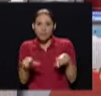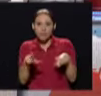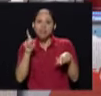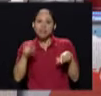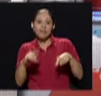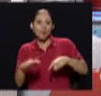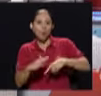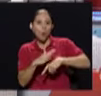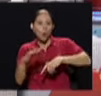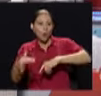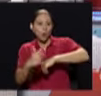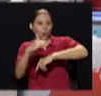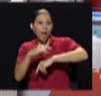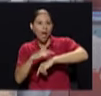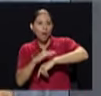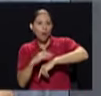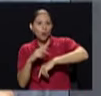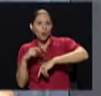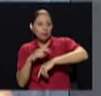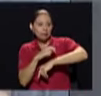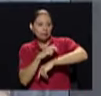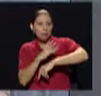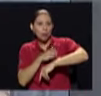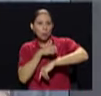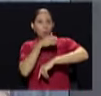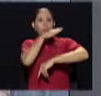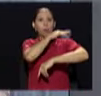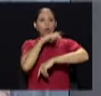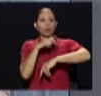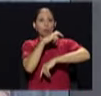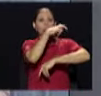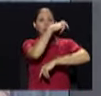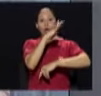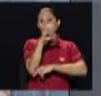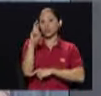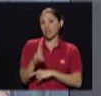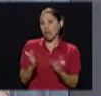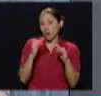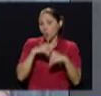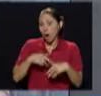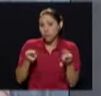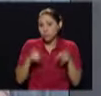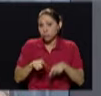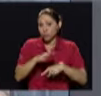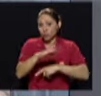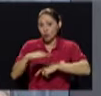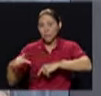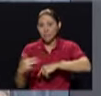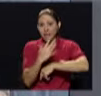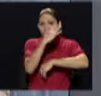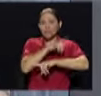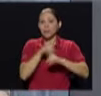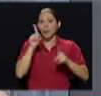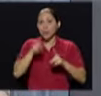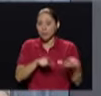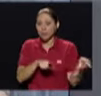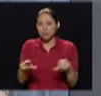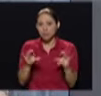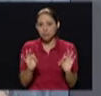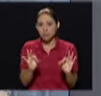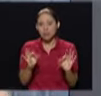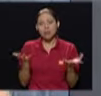pues debemos buscar un lugar más alto. Costa Rica tiene la ventaja de que no tiene fuentes generadoras de tsunamis grandes, pero esto no quita que no se va a